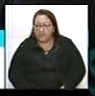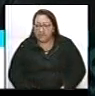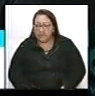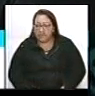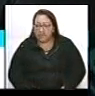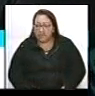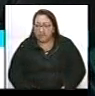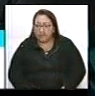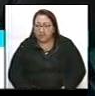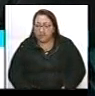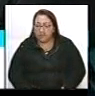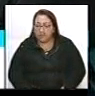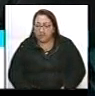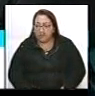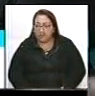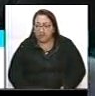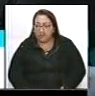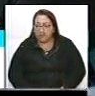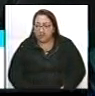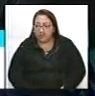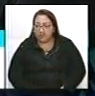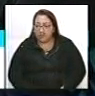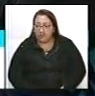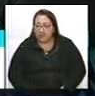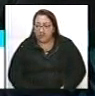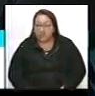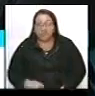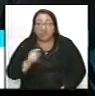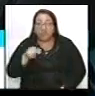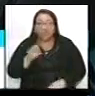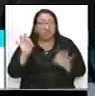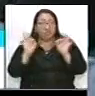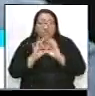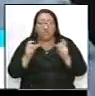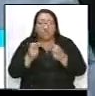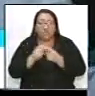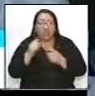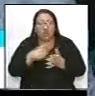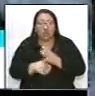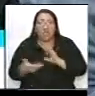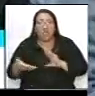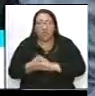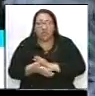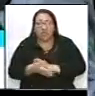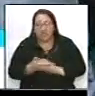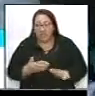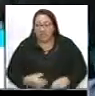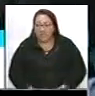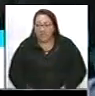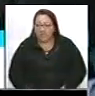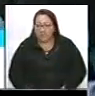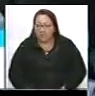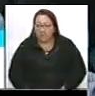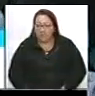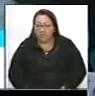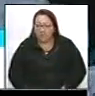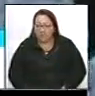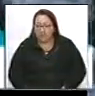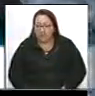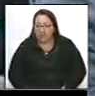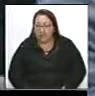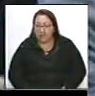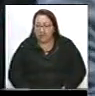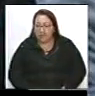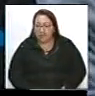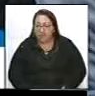produce el archivo por los mismos hechos. Y en este caso en ninguna de las dos comisiones ha habido archivo por los mismos hechos. Gracias,